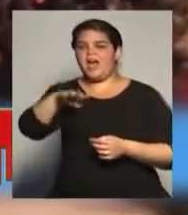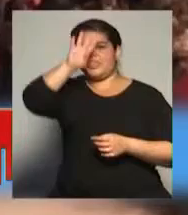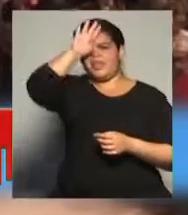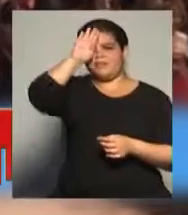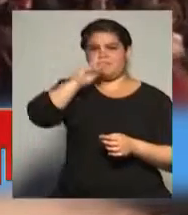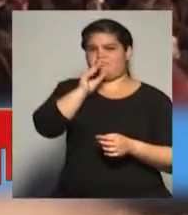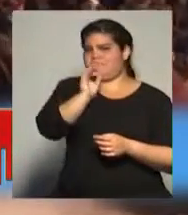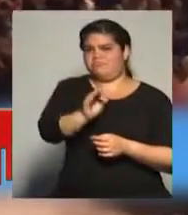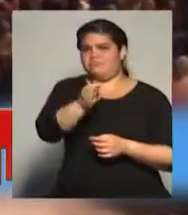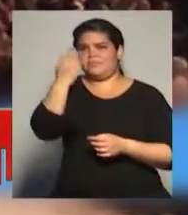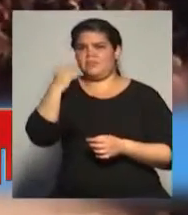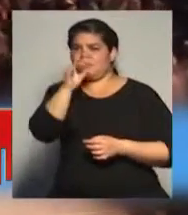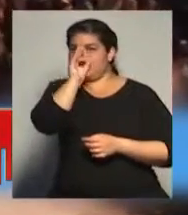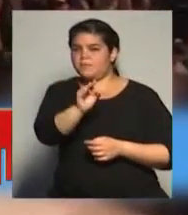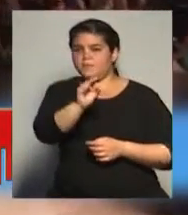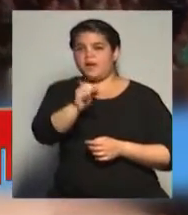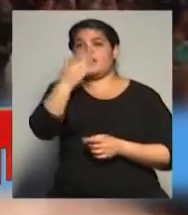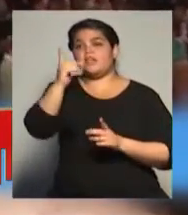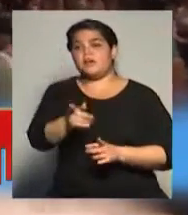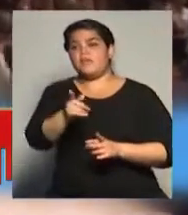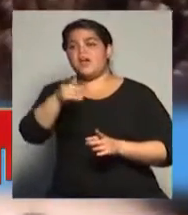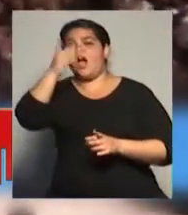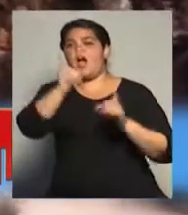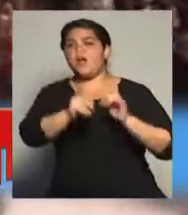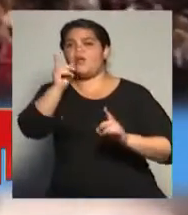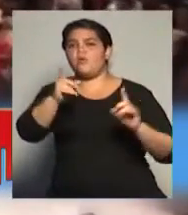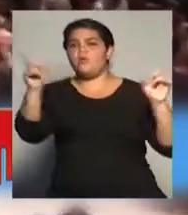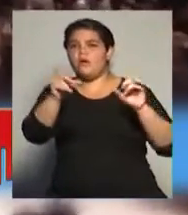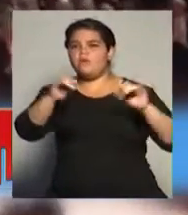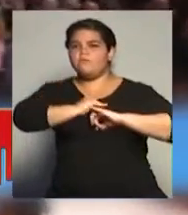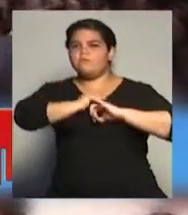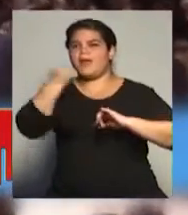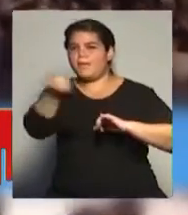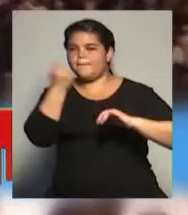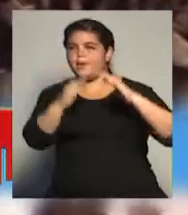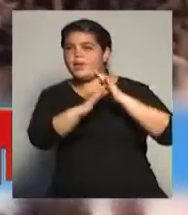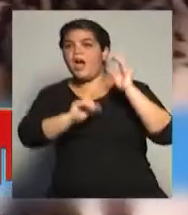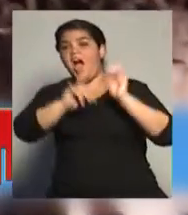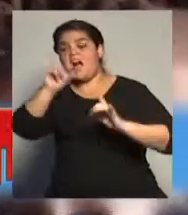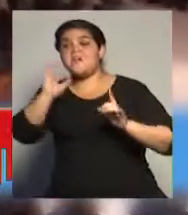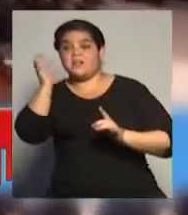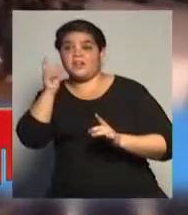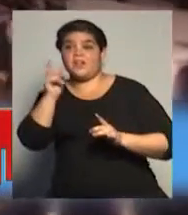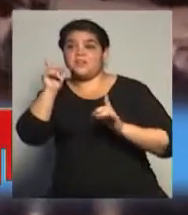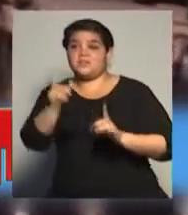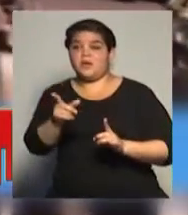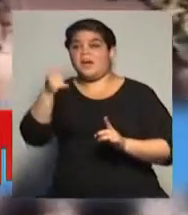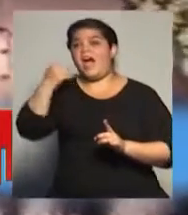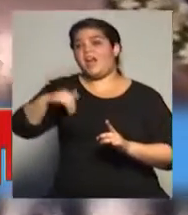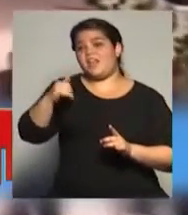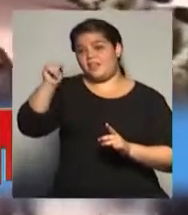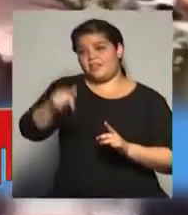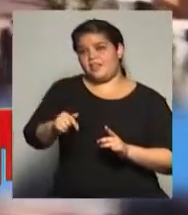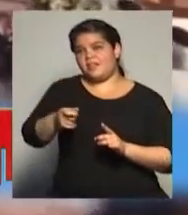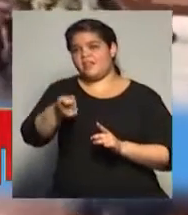la hace tanto para medios importantes como también a veces para radios más modestas, por ejemplo de acá de la Argentina,